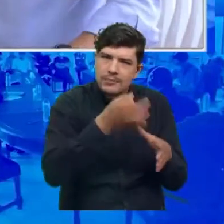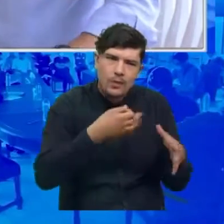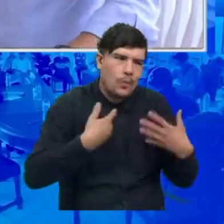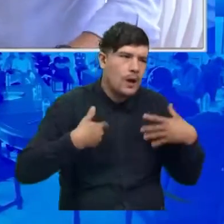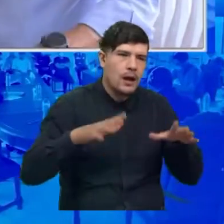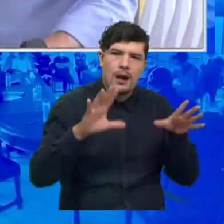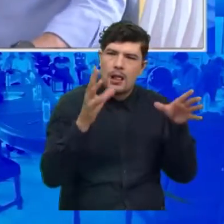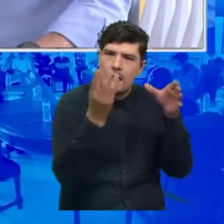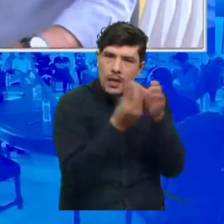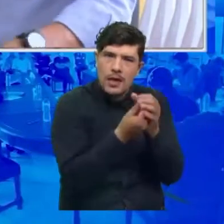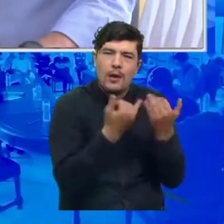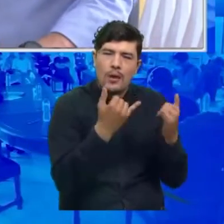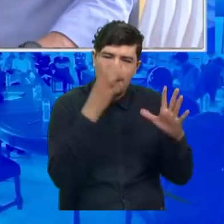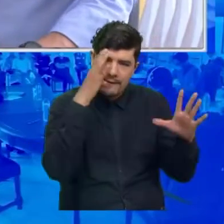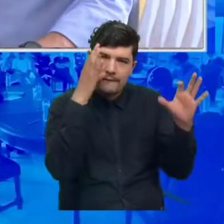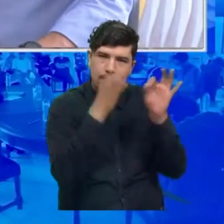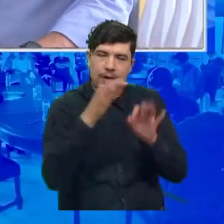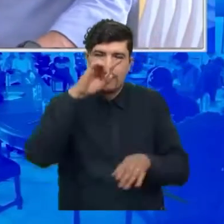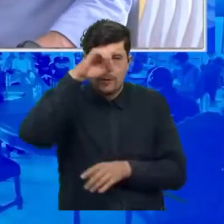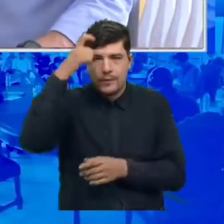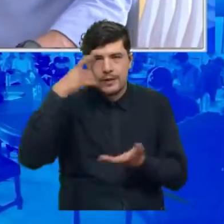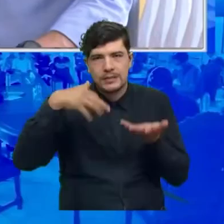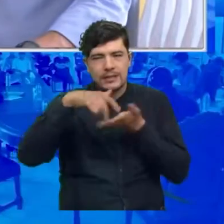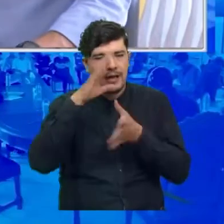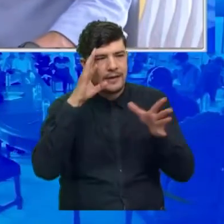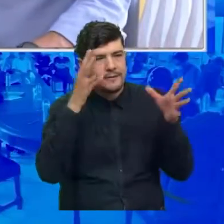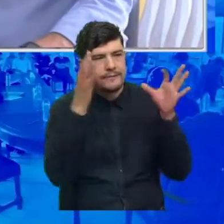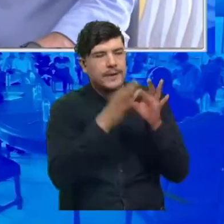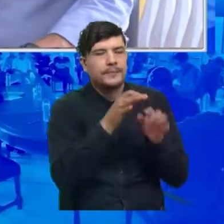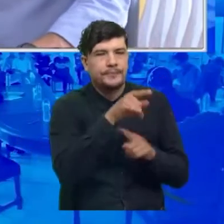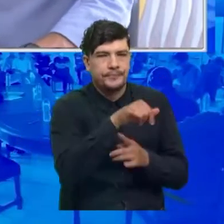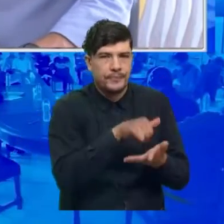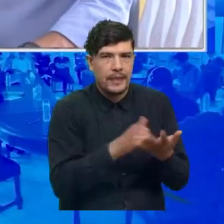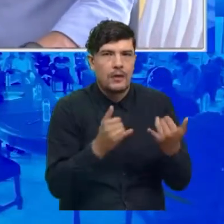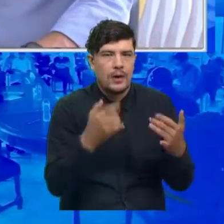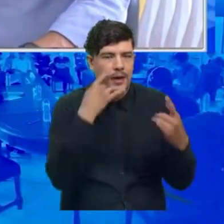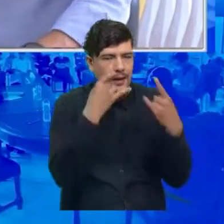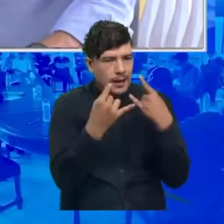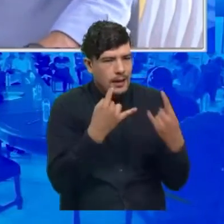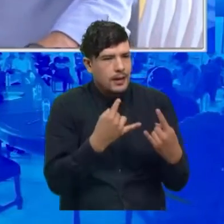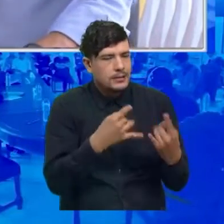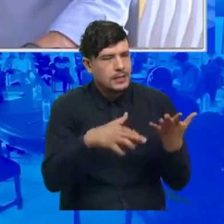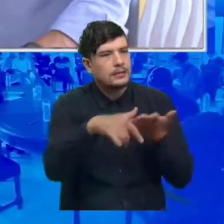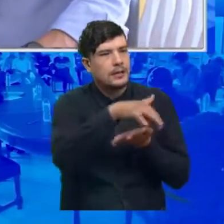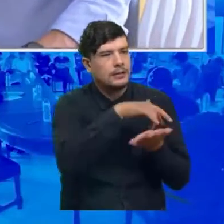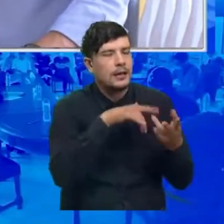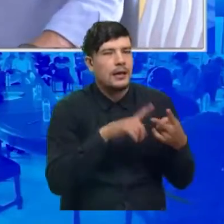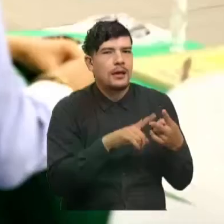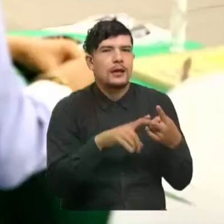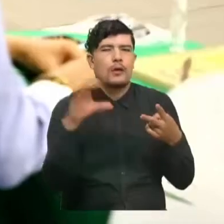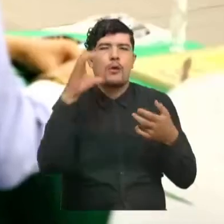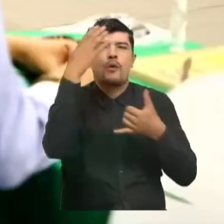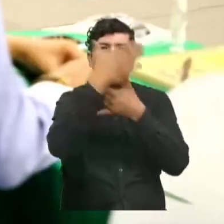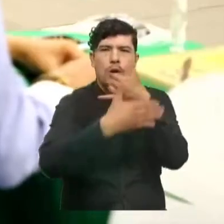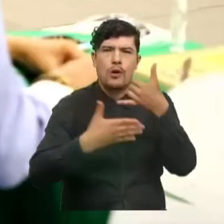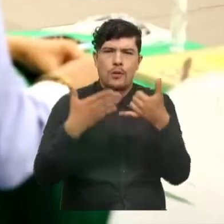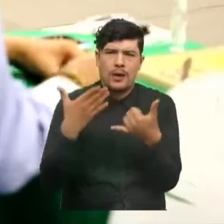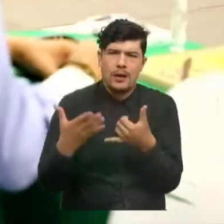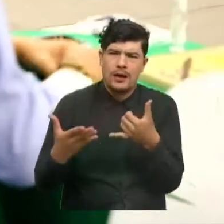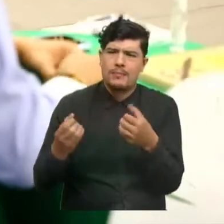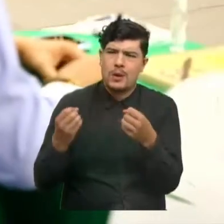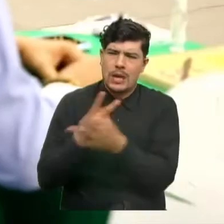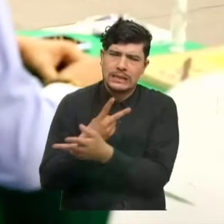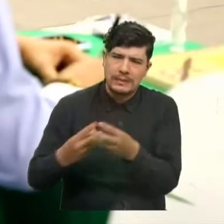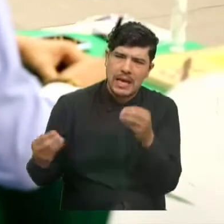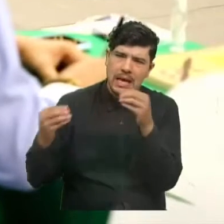también aquí lo que nos debe llamar es el santander del país no puede haber más violencia no puede haber más odio